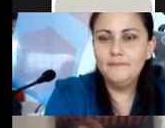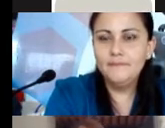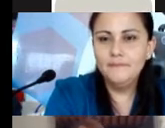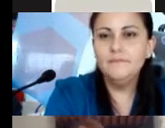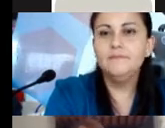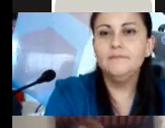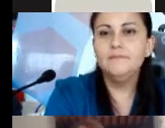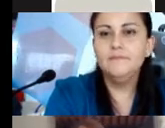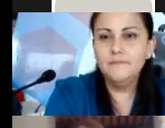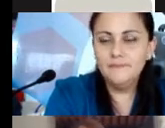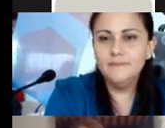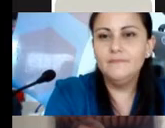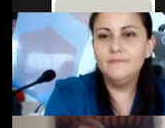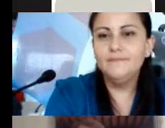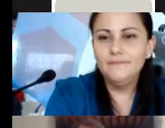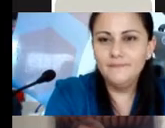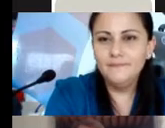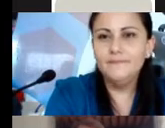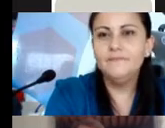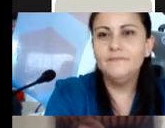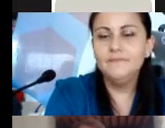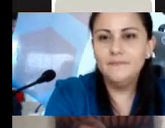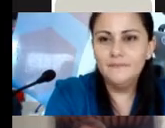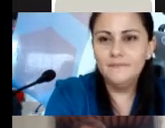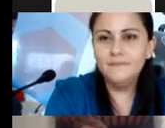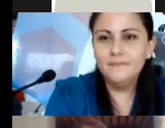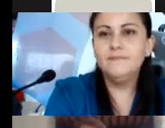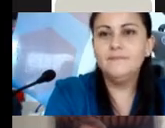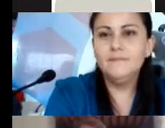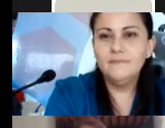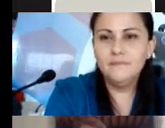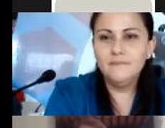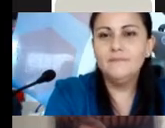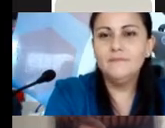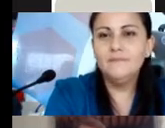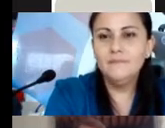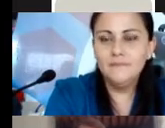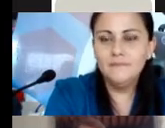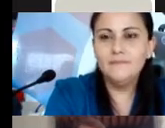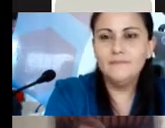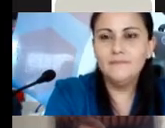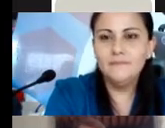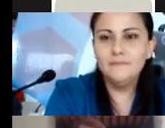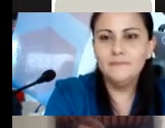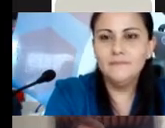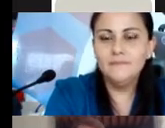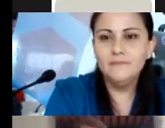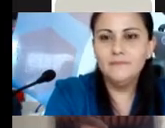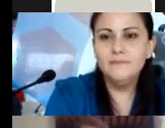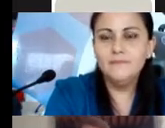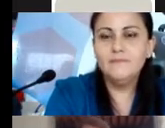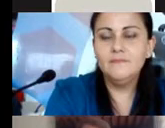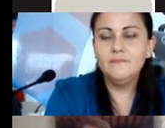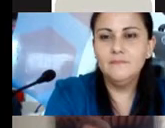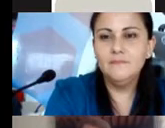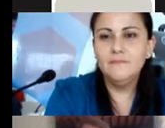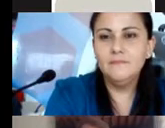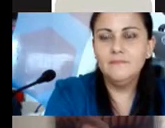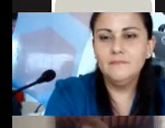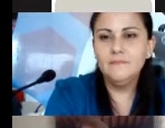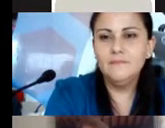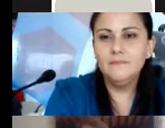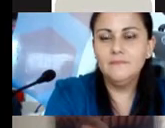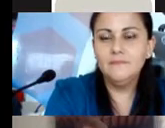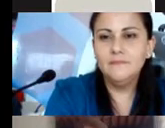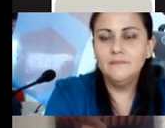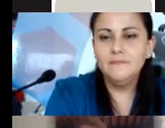los apoyapiés. No solamente las alturas, sino la profundidad, y además lo tibio tarsal. Es muy importante que tengamos los